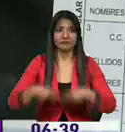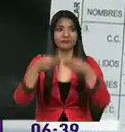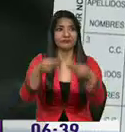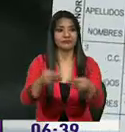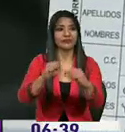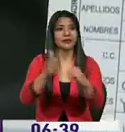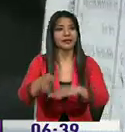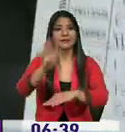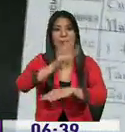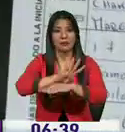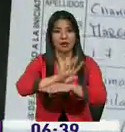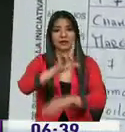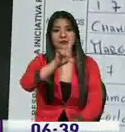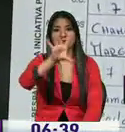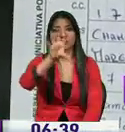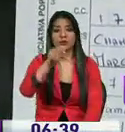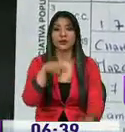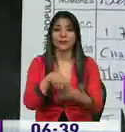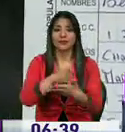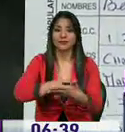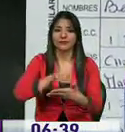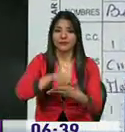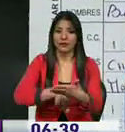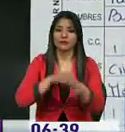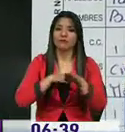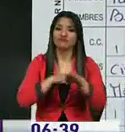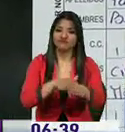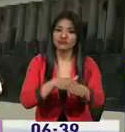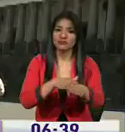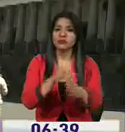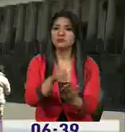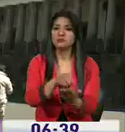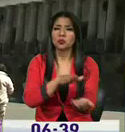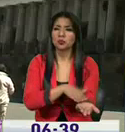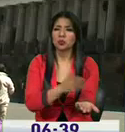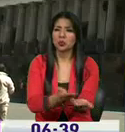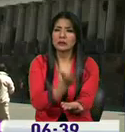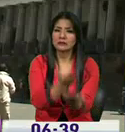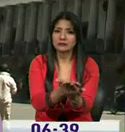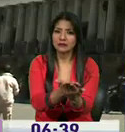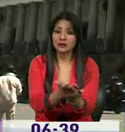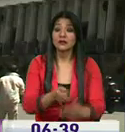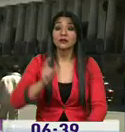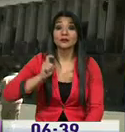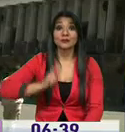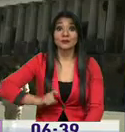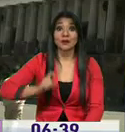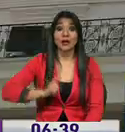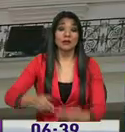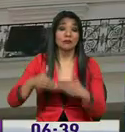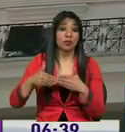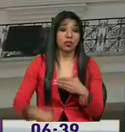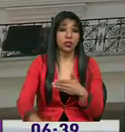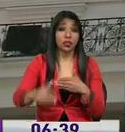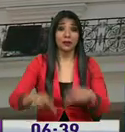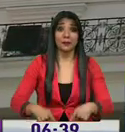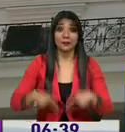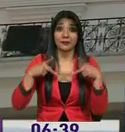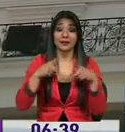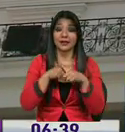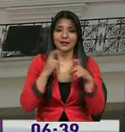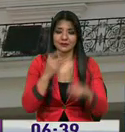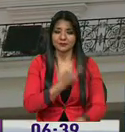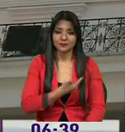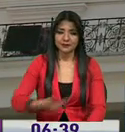Nacional 150.000 firmas que respaldan el proyecto de eliminación de las pensiones vitalicias de expresidentes